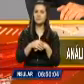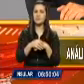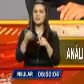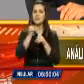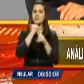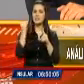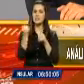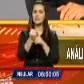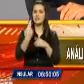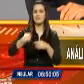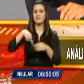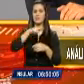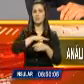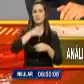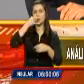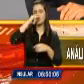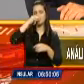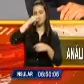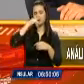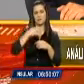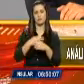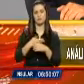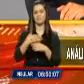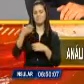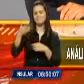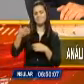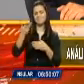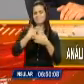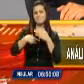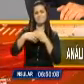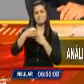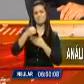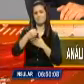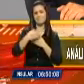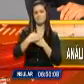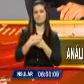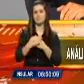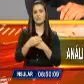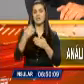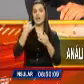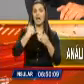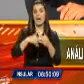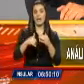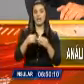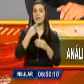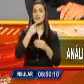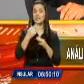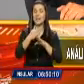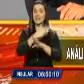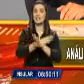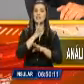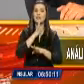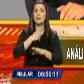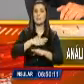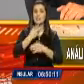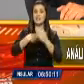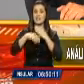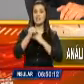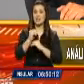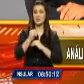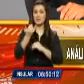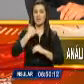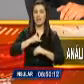la situación de nuestros niños. Hay que mencionar, antes de hablar de mis niños, hay que